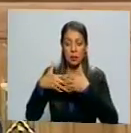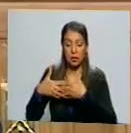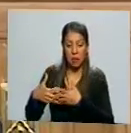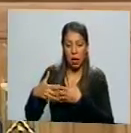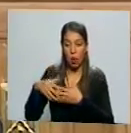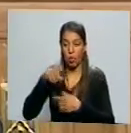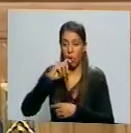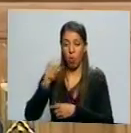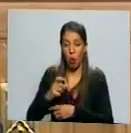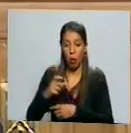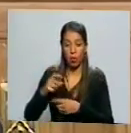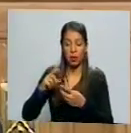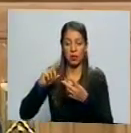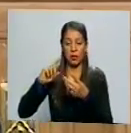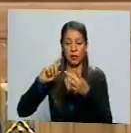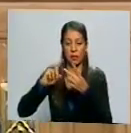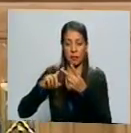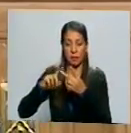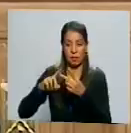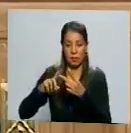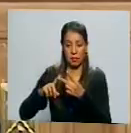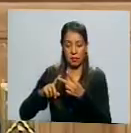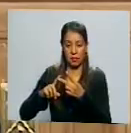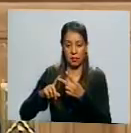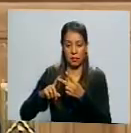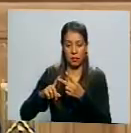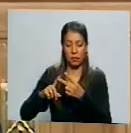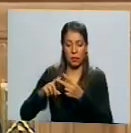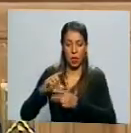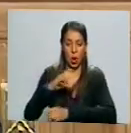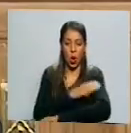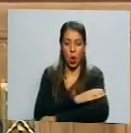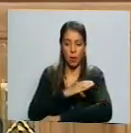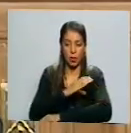y los quinta columnas